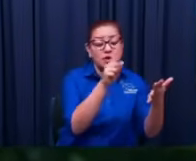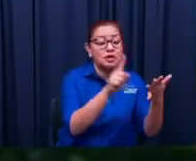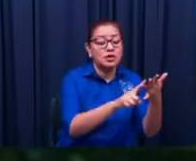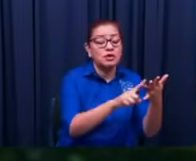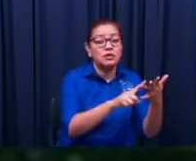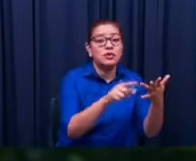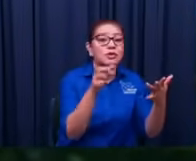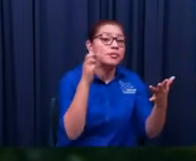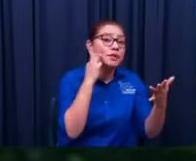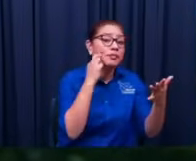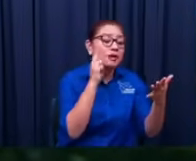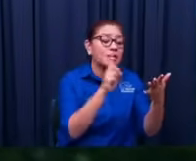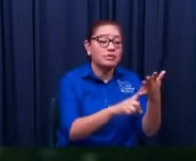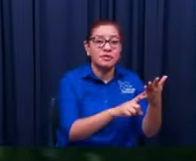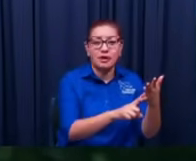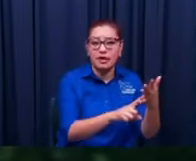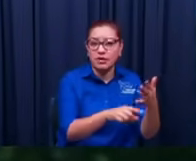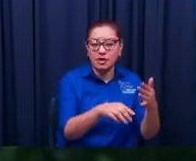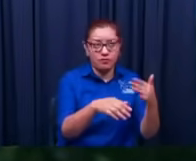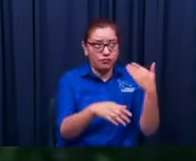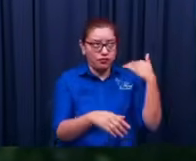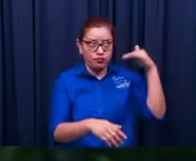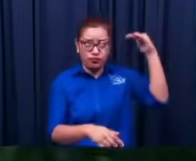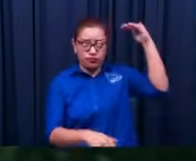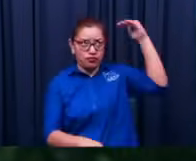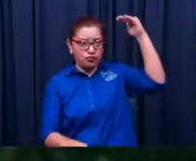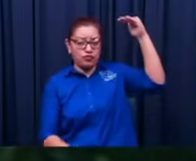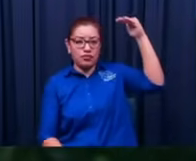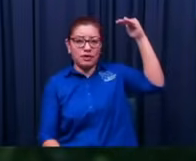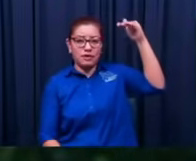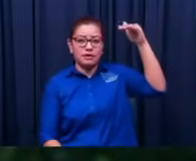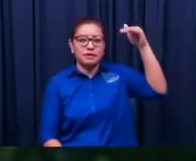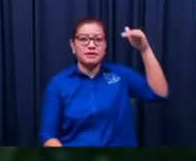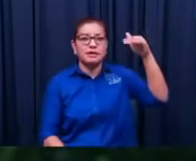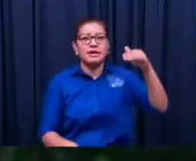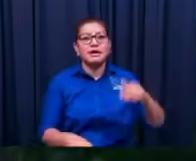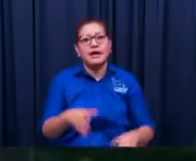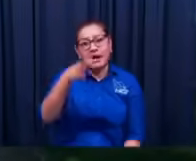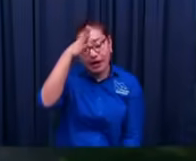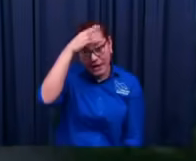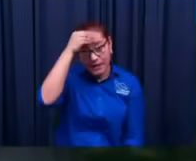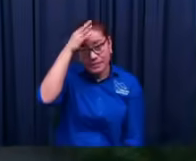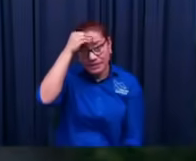Y por muy pirurris que usted crea que eso es, esos aprendieron mejor.